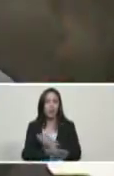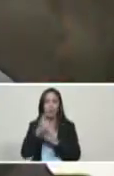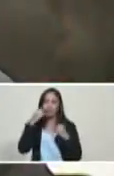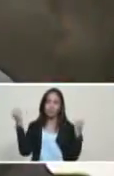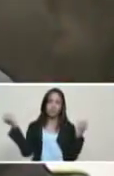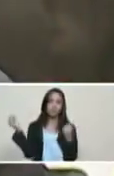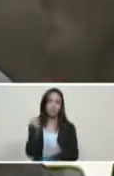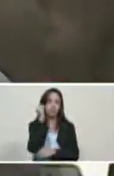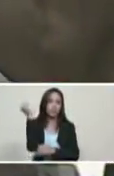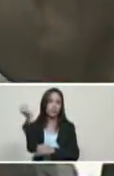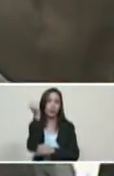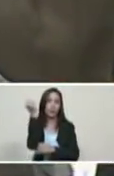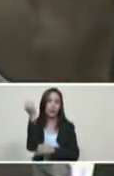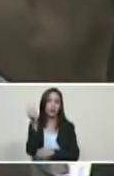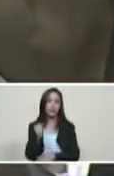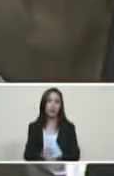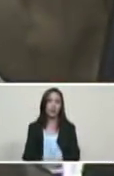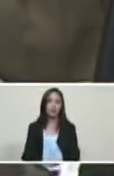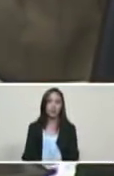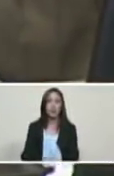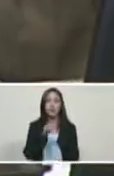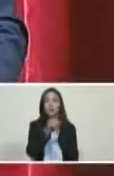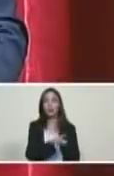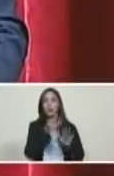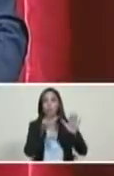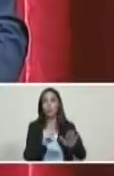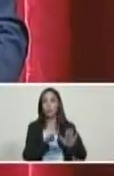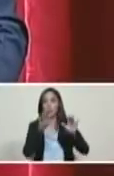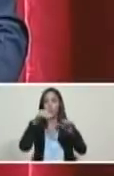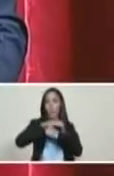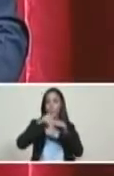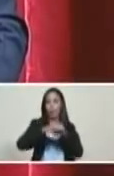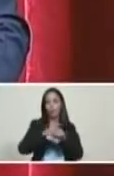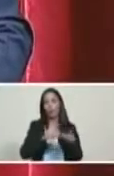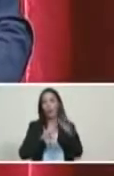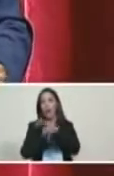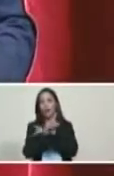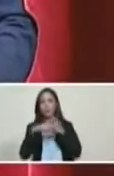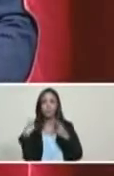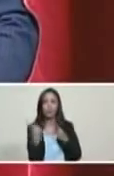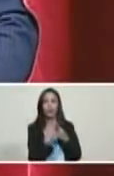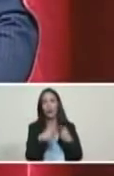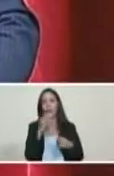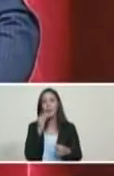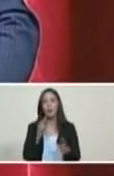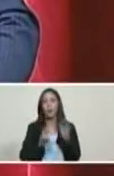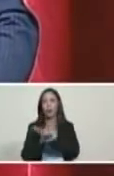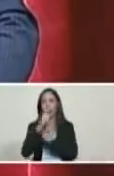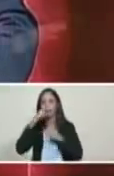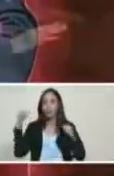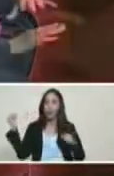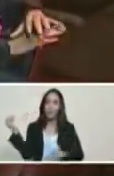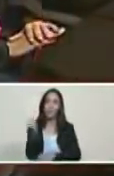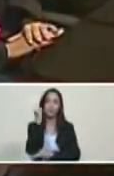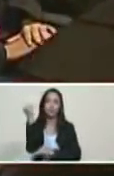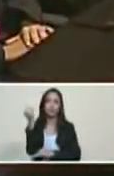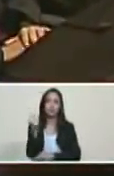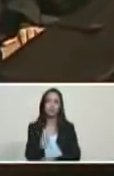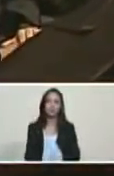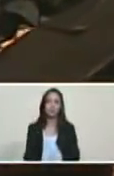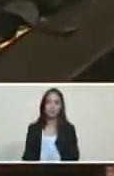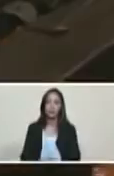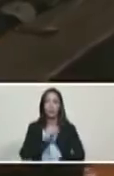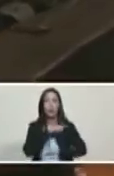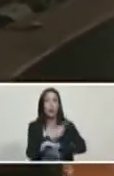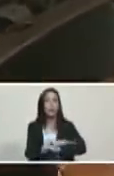paliza, como la compare. 189 votos a 2, una paliza de la dignidad y de la